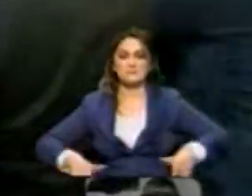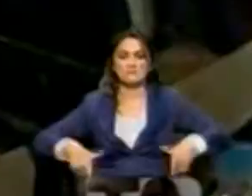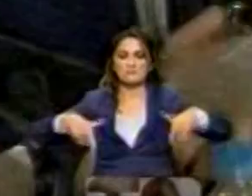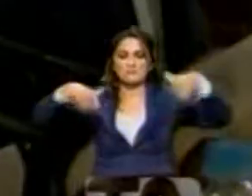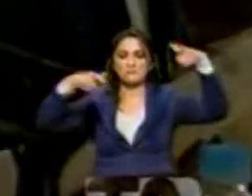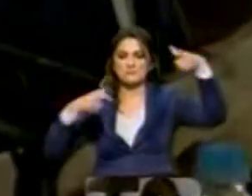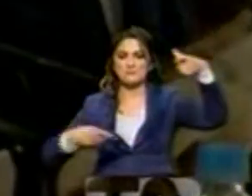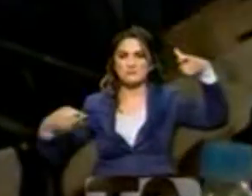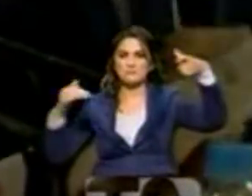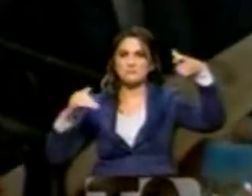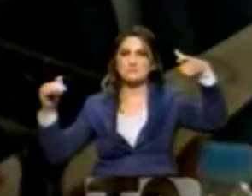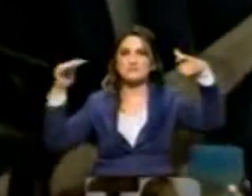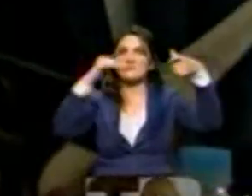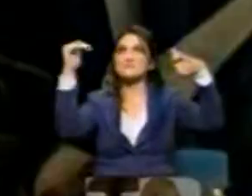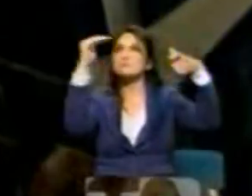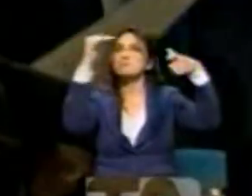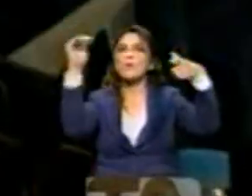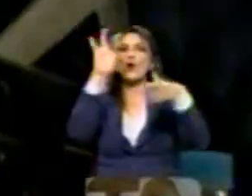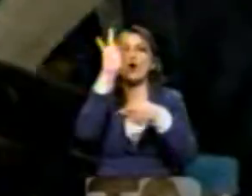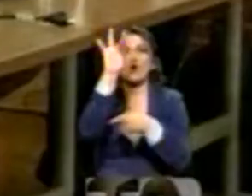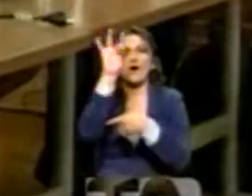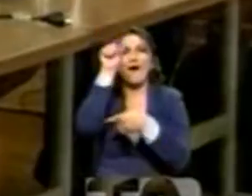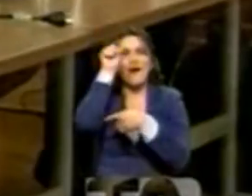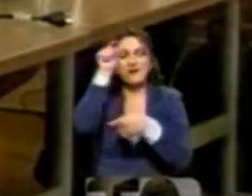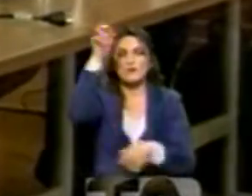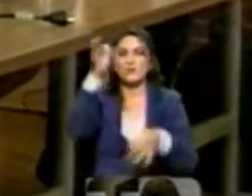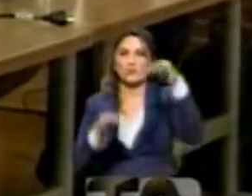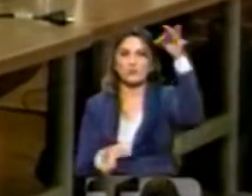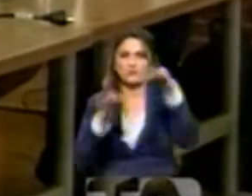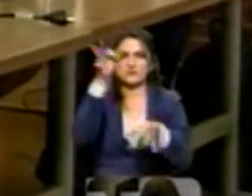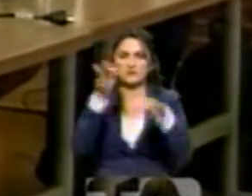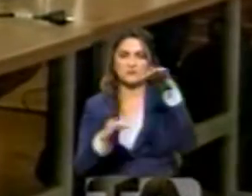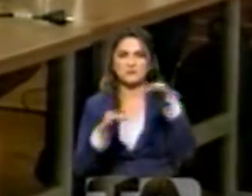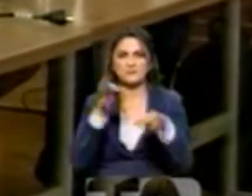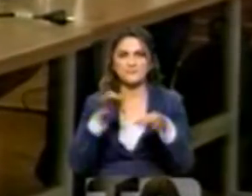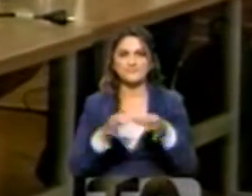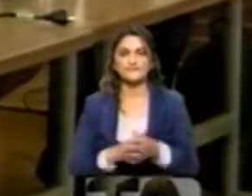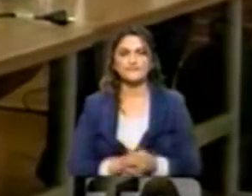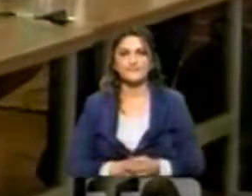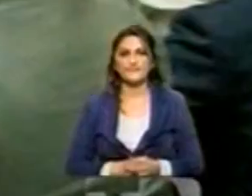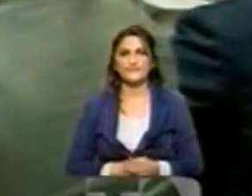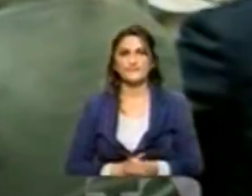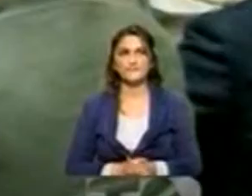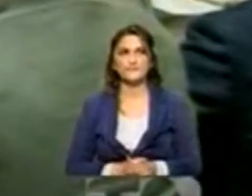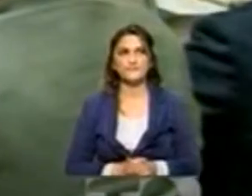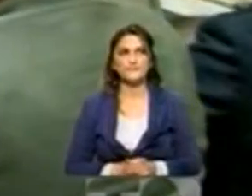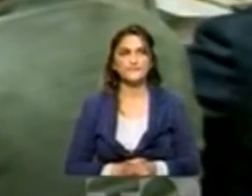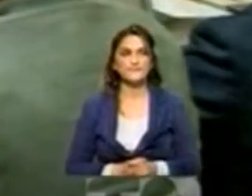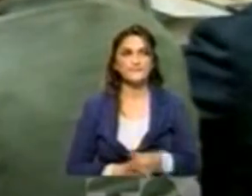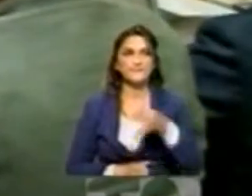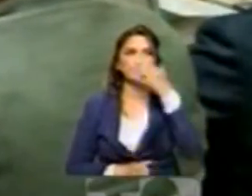Justicia, a menos de un mes de que concluya la instrucción fiscal. En Quito, Daniela Valencia, 24 horas.